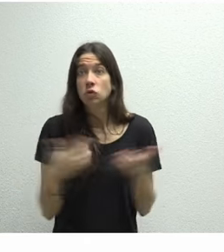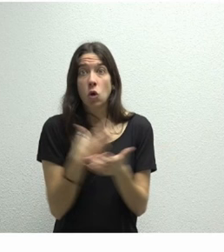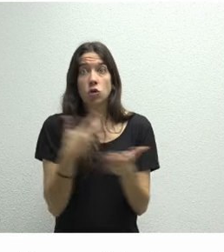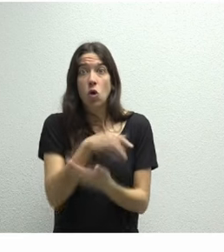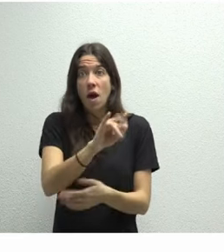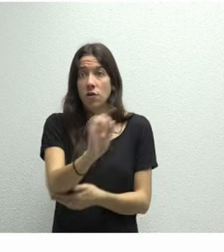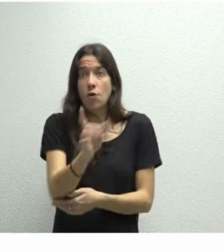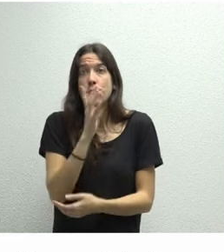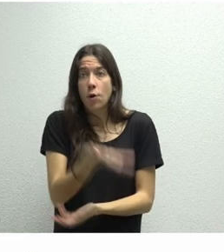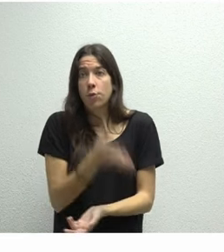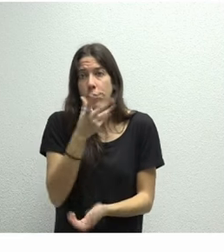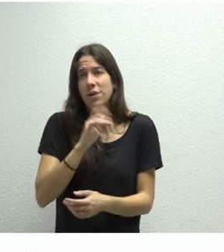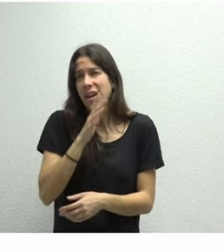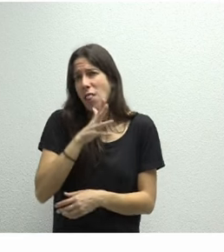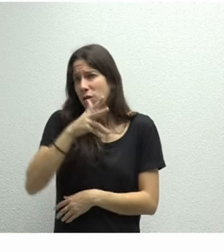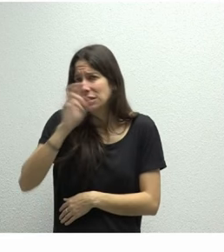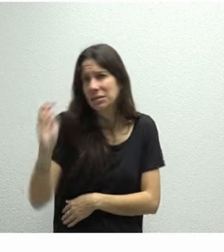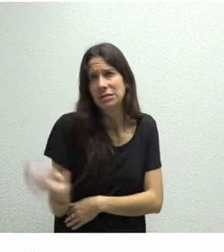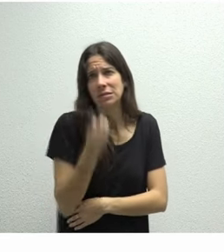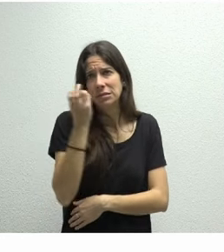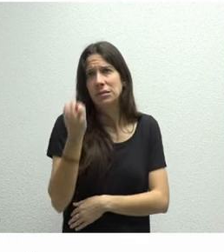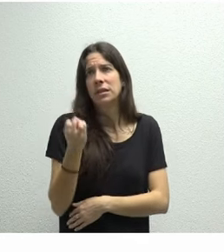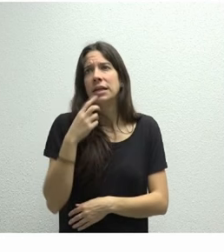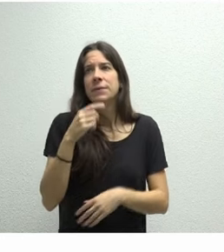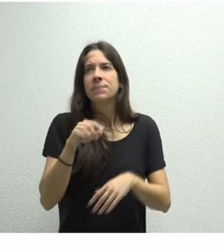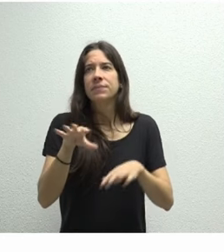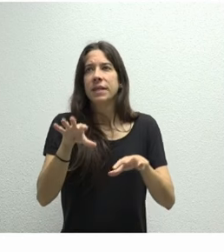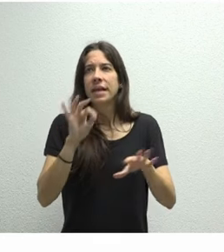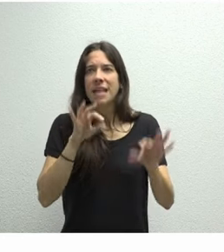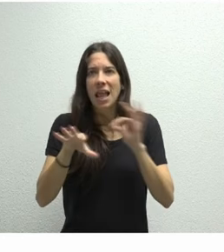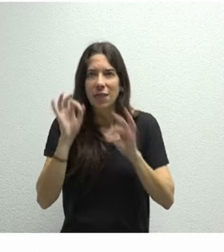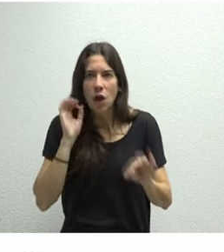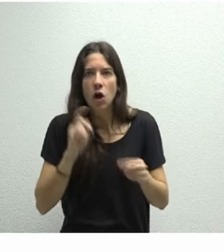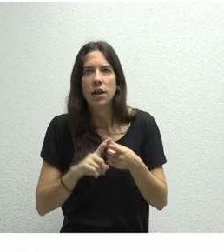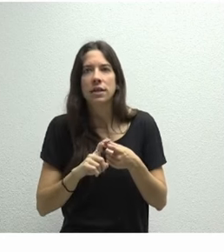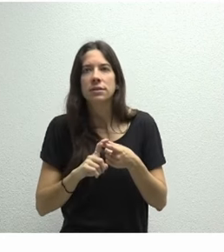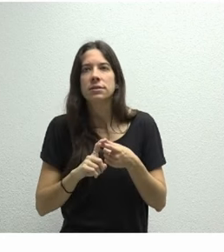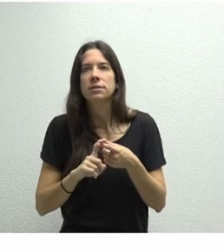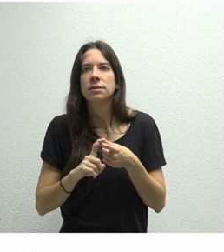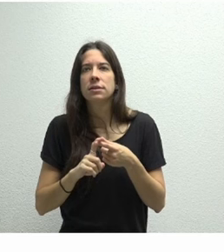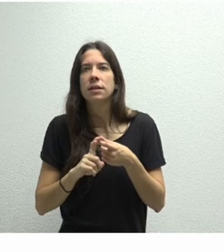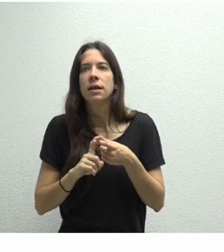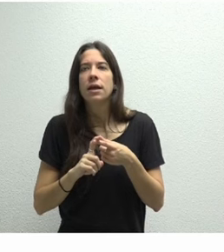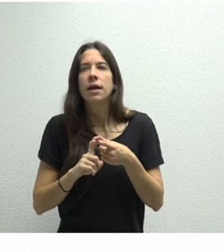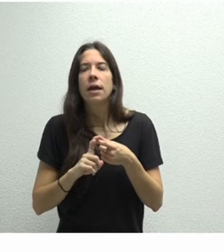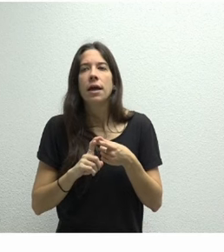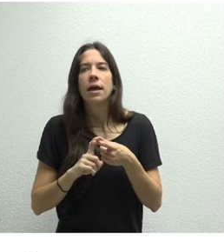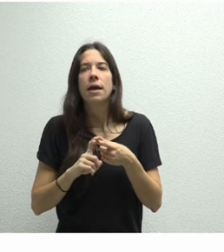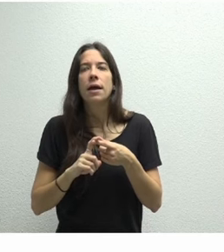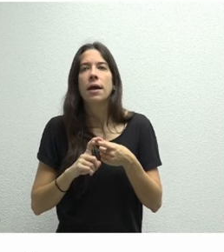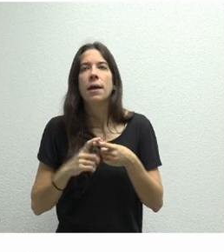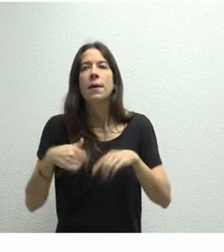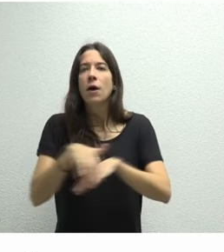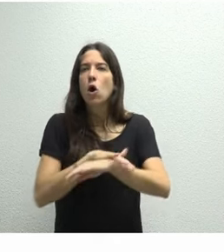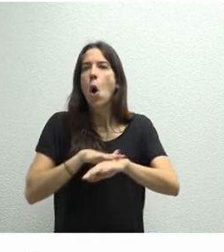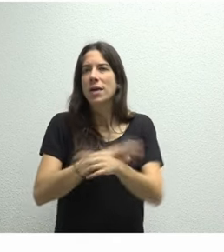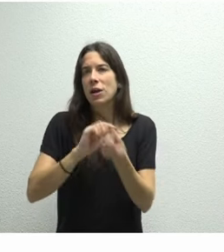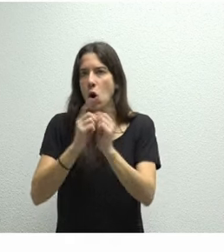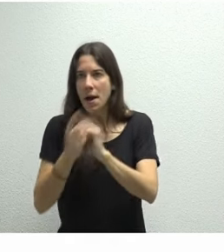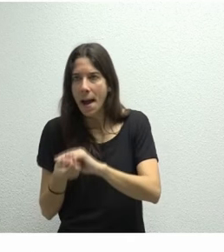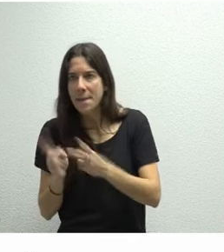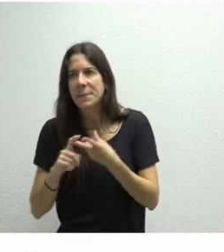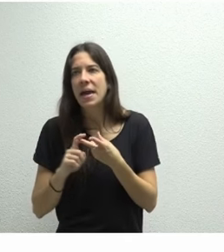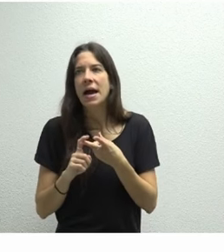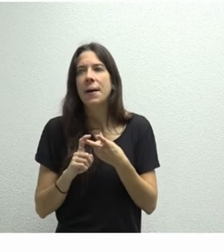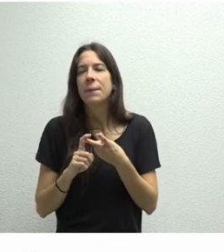muchas razones unas elecciones cambios de gobiernos difícil acceder a las nuevas personas todavía aunque tenemos compromisos